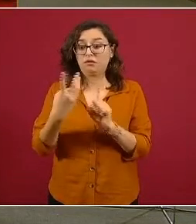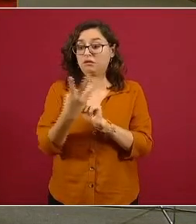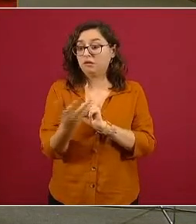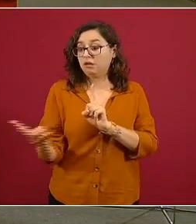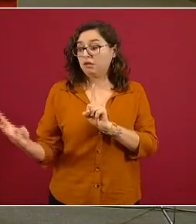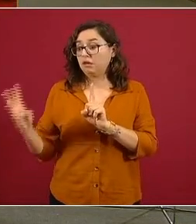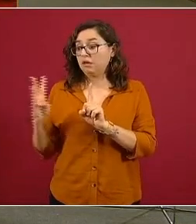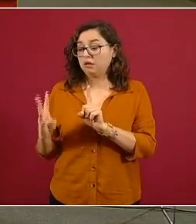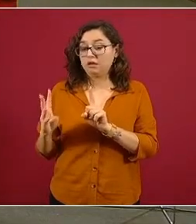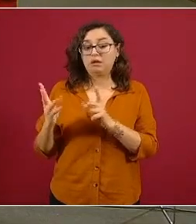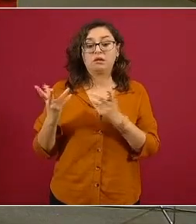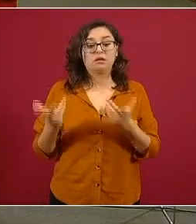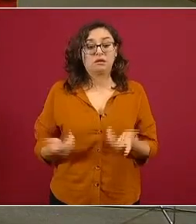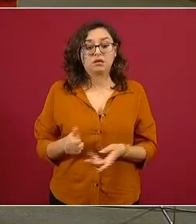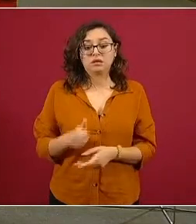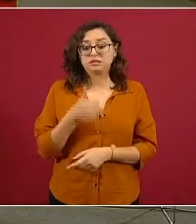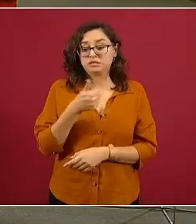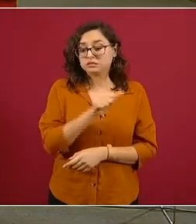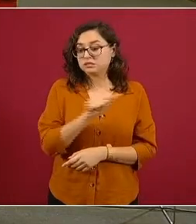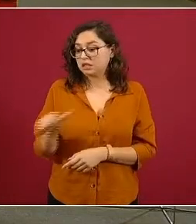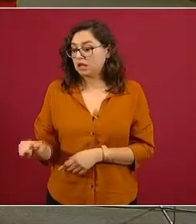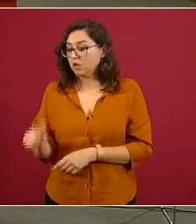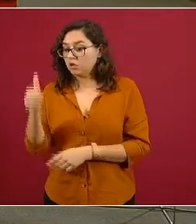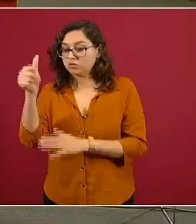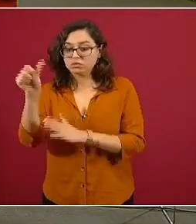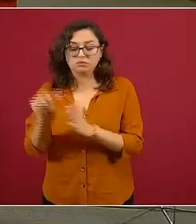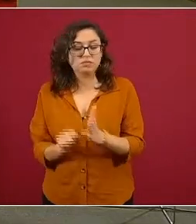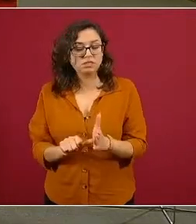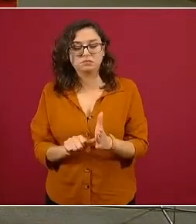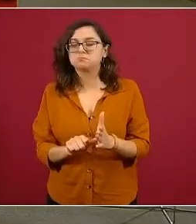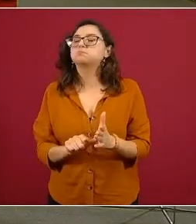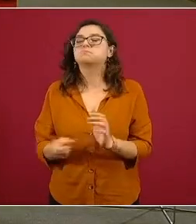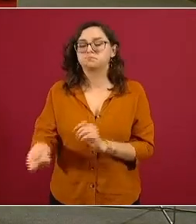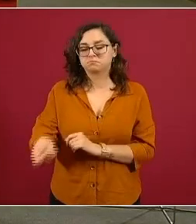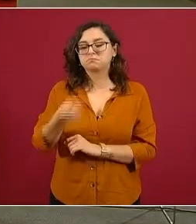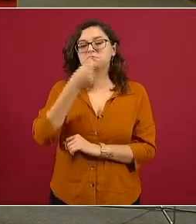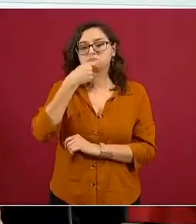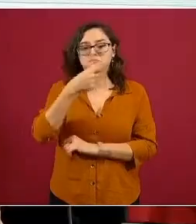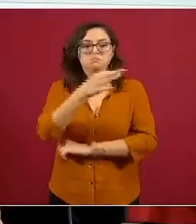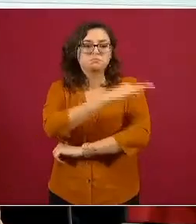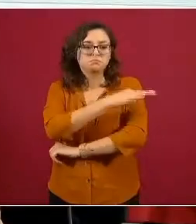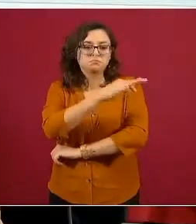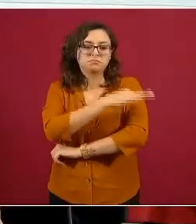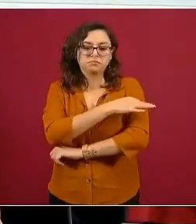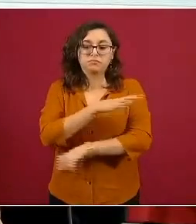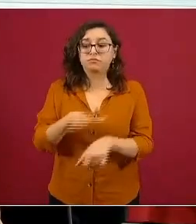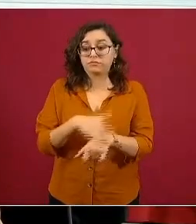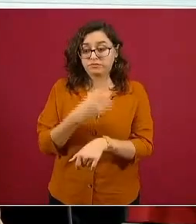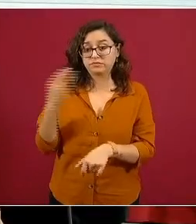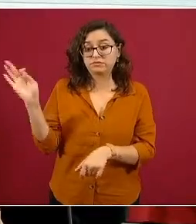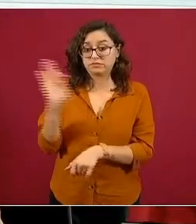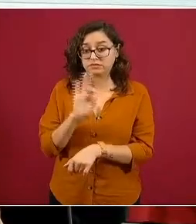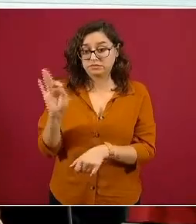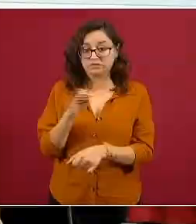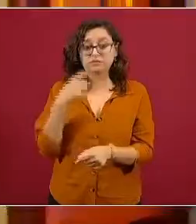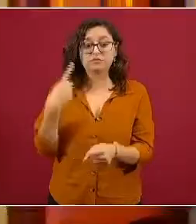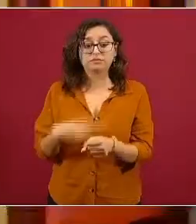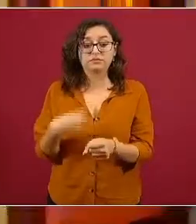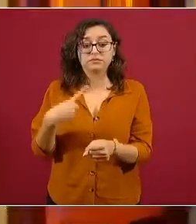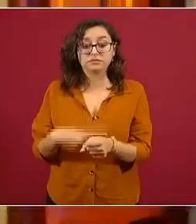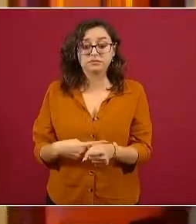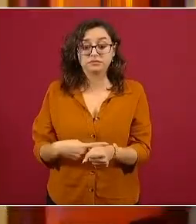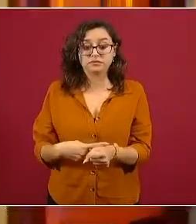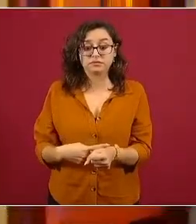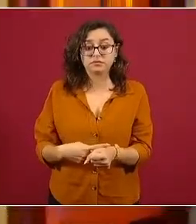a 11 meses, les aplicamos su dosis, por lo que ya habíamos visto que existe un riesgo de que puedan presentar la enfermedad. Pero le llamamos